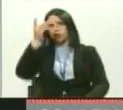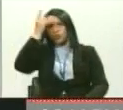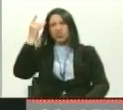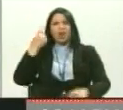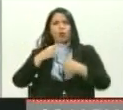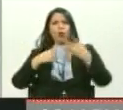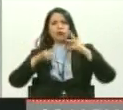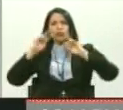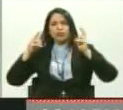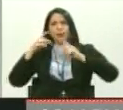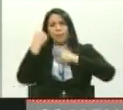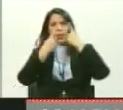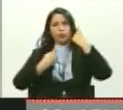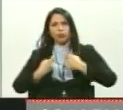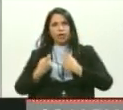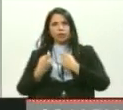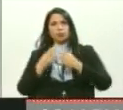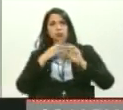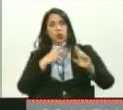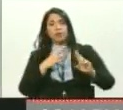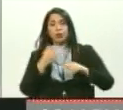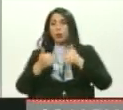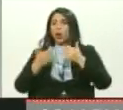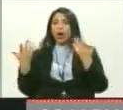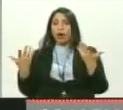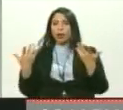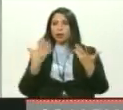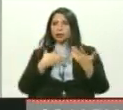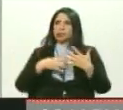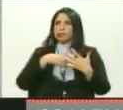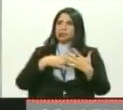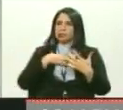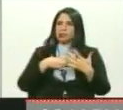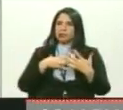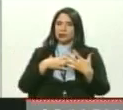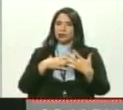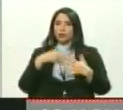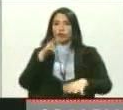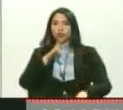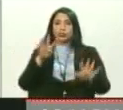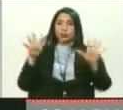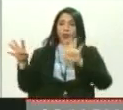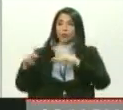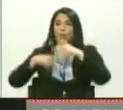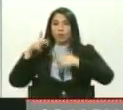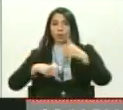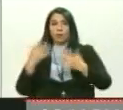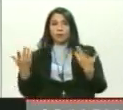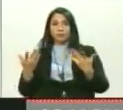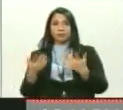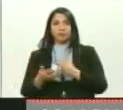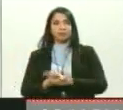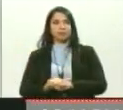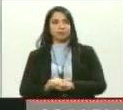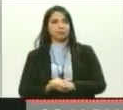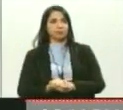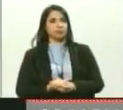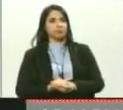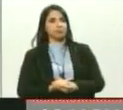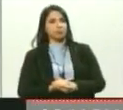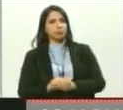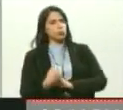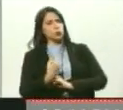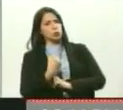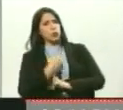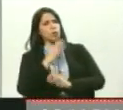tiene por ahí? Preguntas, respuestas, inquietudes. 299 programas. No, presidente, solo el